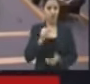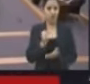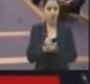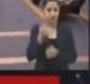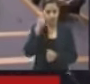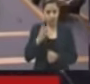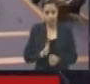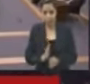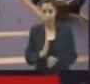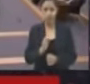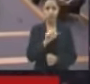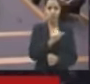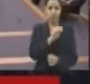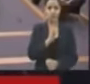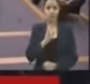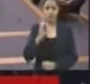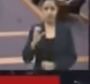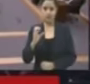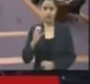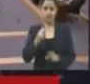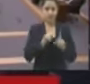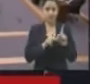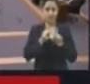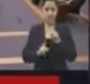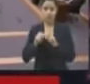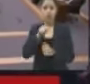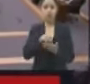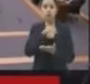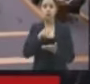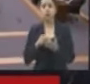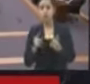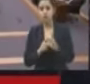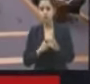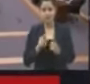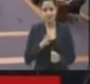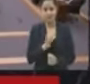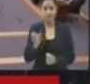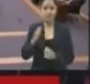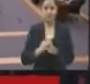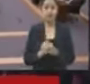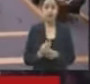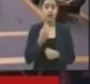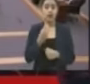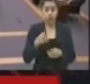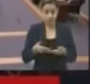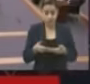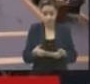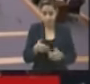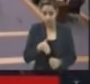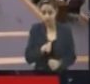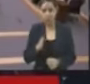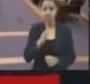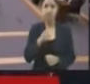eso, en cada elección, ya sea intermedia o elección presidencial, o incluso para las elecciones locales.